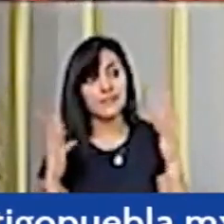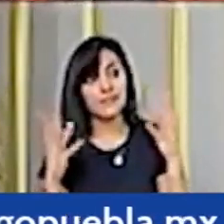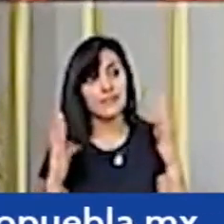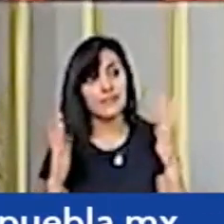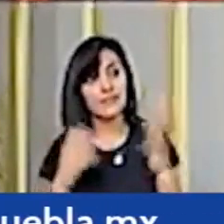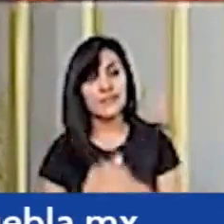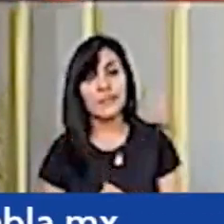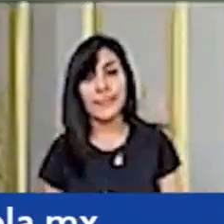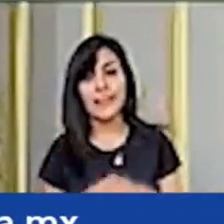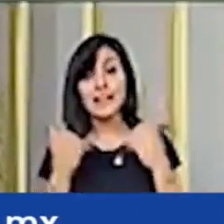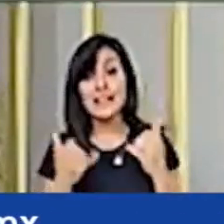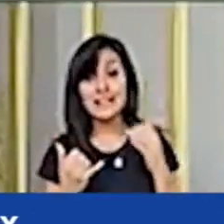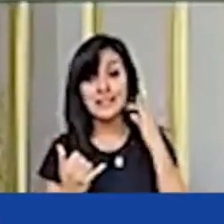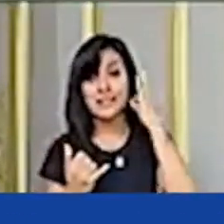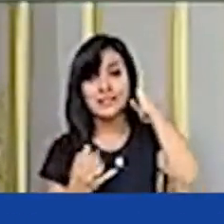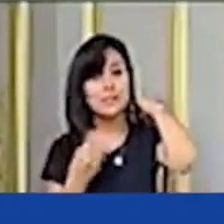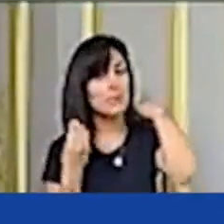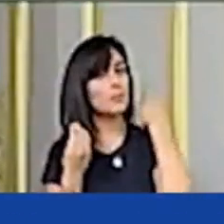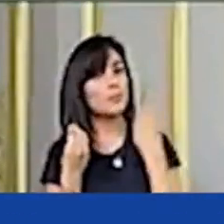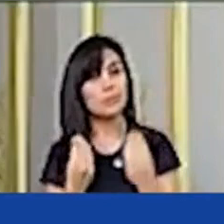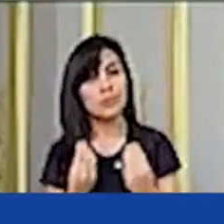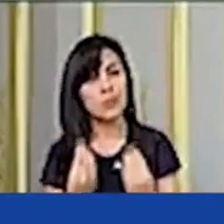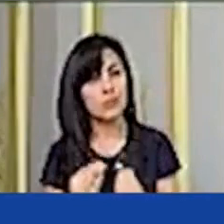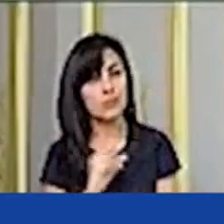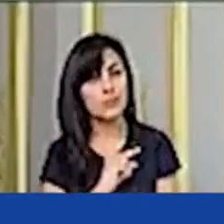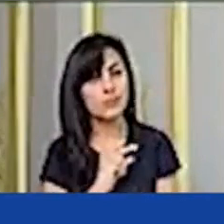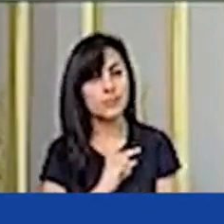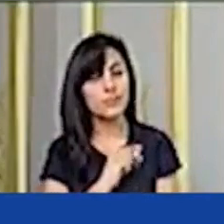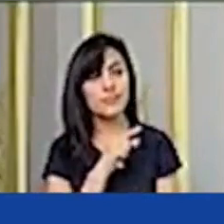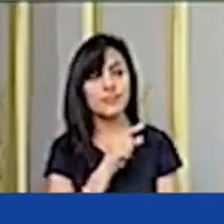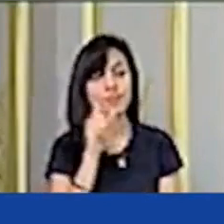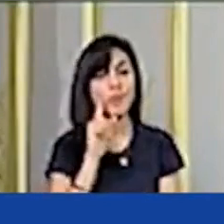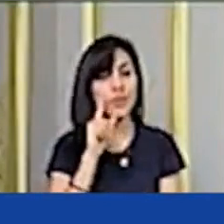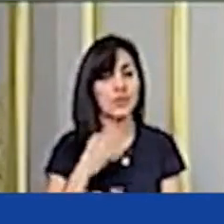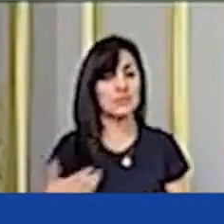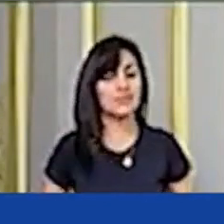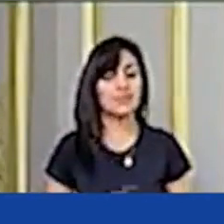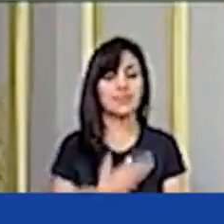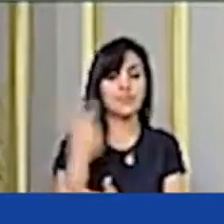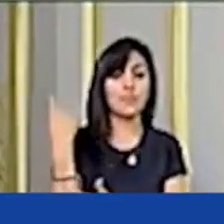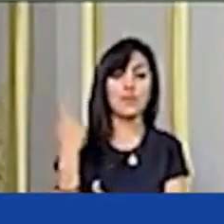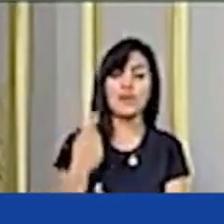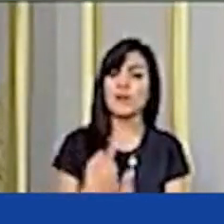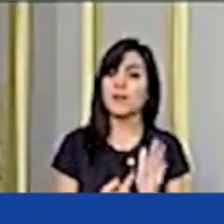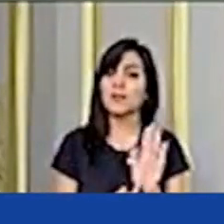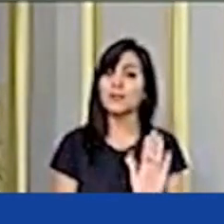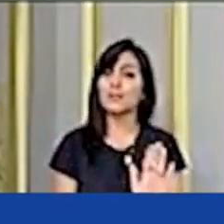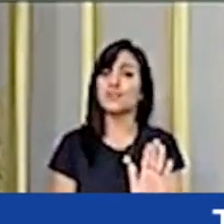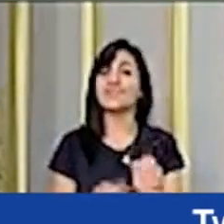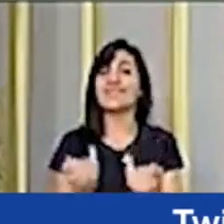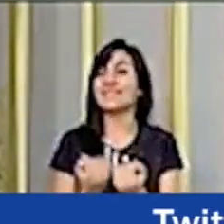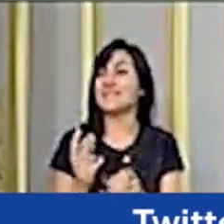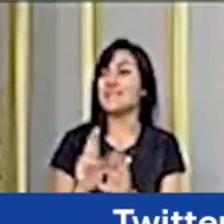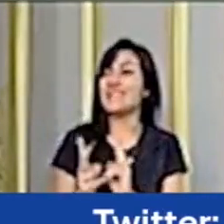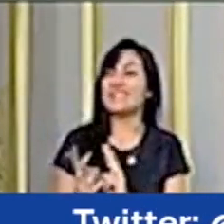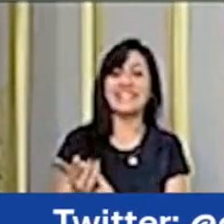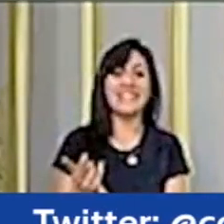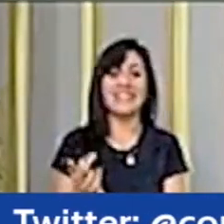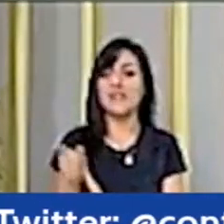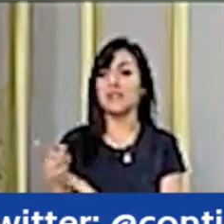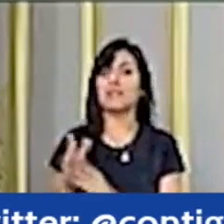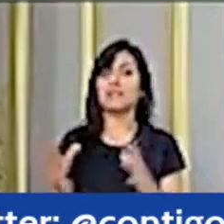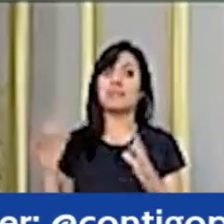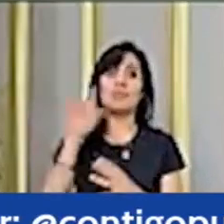Y también de manera muy especial a una poblana ejemplar, paisana nuestra, una gran